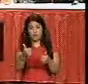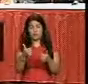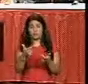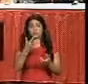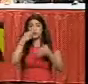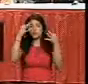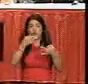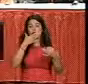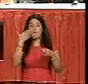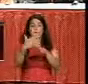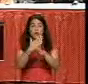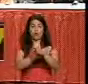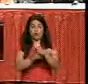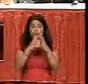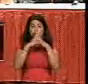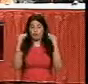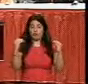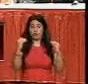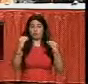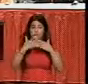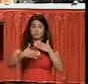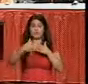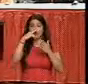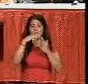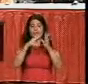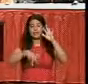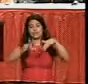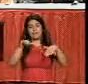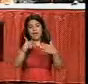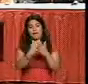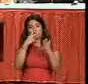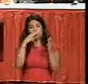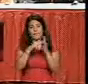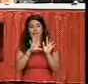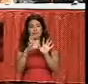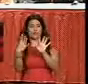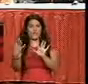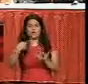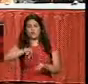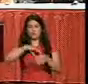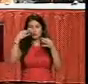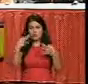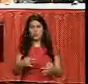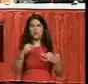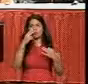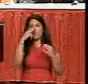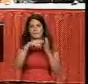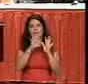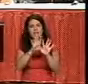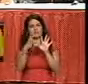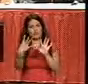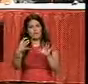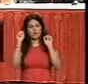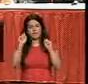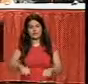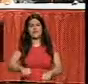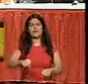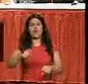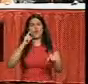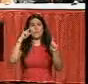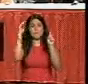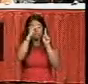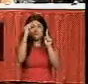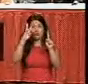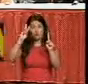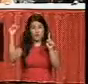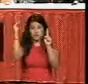funcionar Mejor aún en el periodo 2013 2019 y nosotros vamos a llegar al 2019 ustedes van a ver cumpliendo la gran meta que nos ha